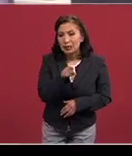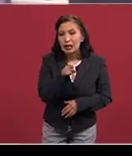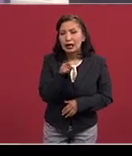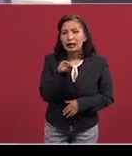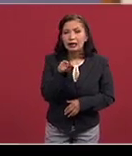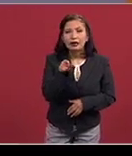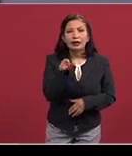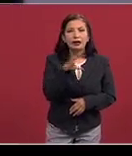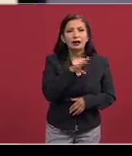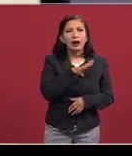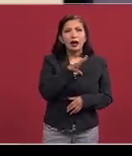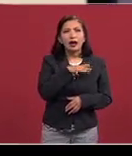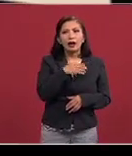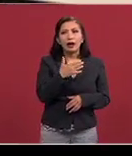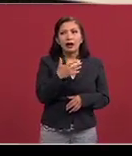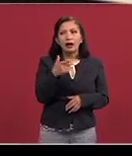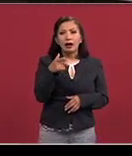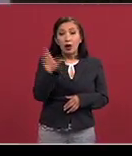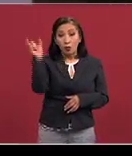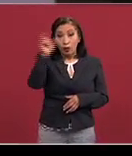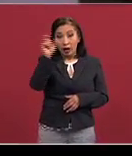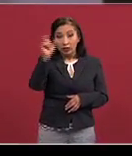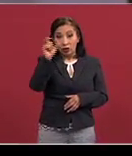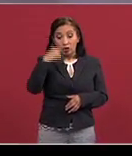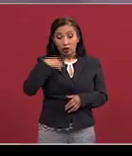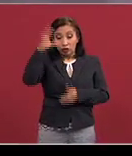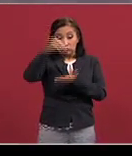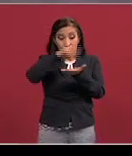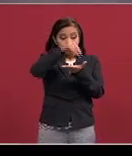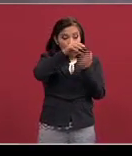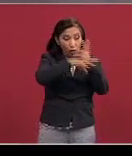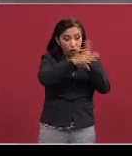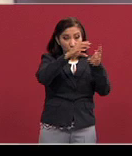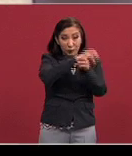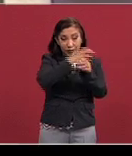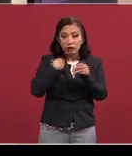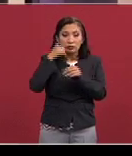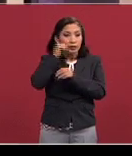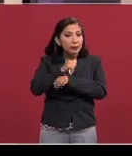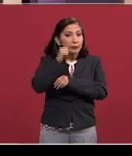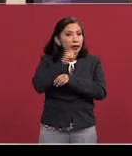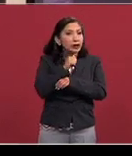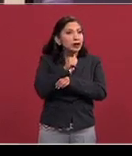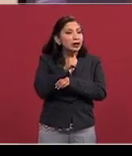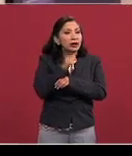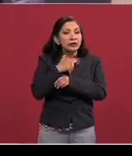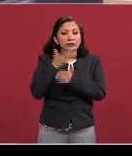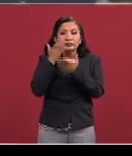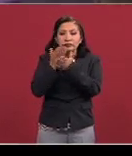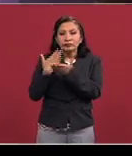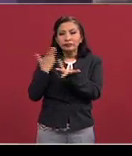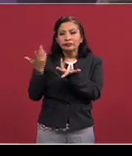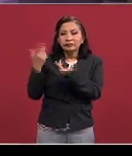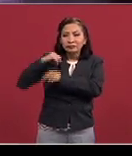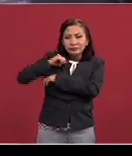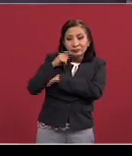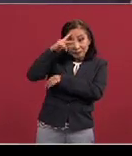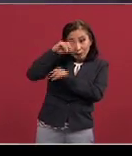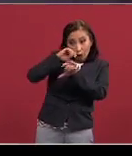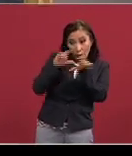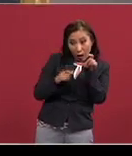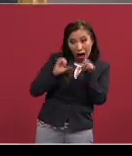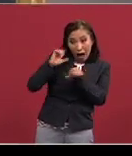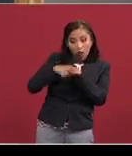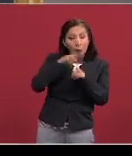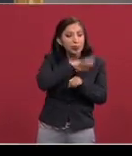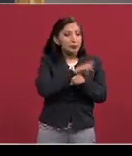lado también que cuando uno reúne estas piezas siempre acude no solamente a los acervos nacionales, sino también